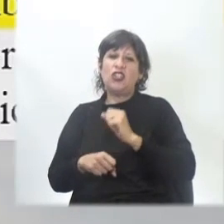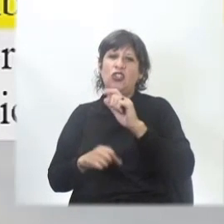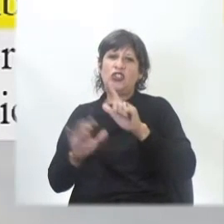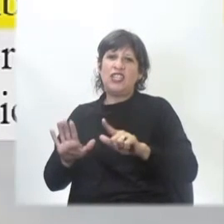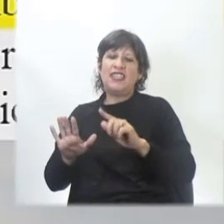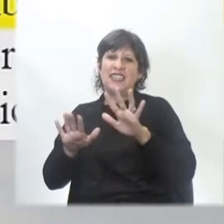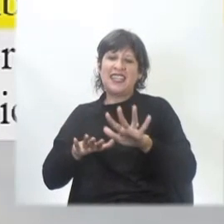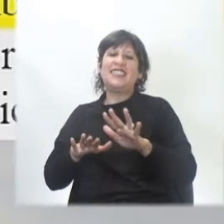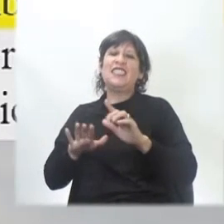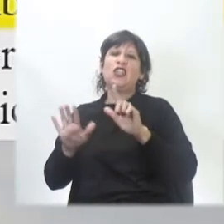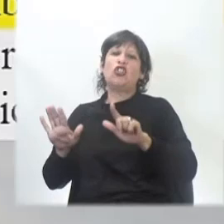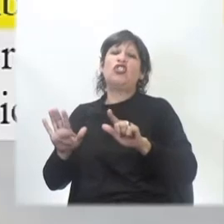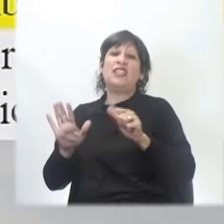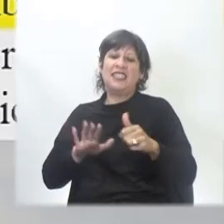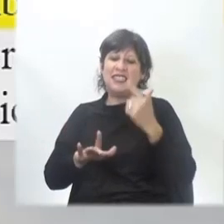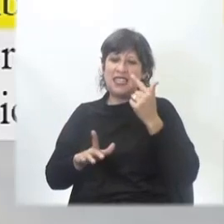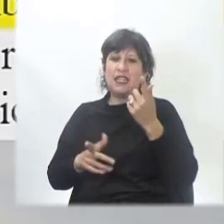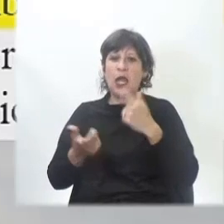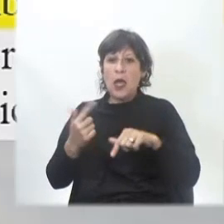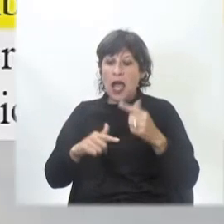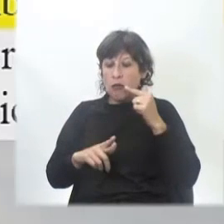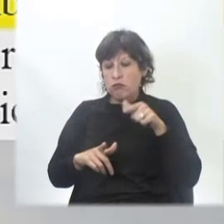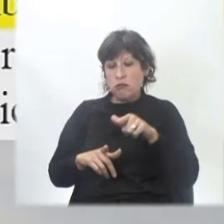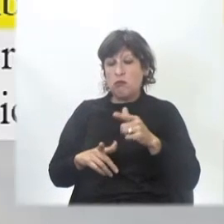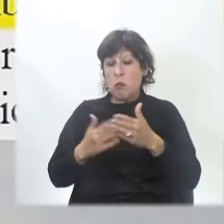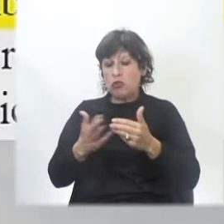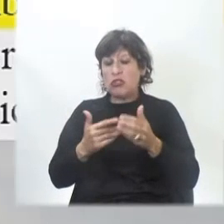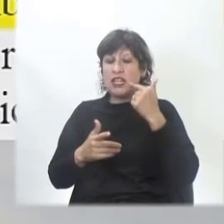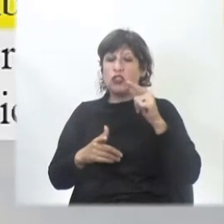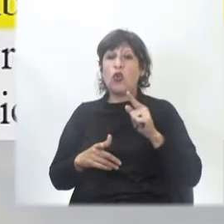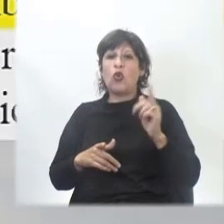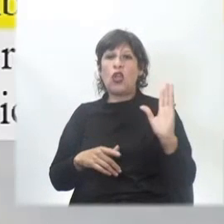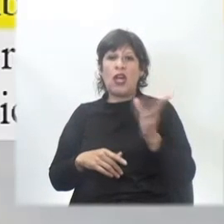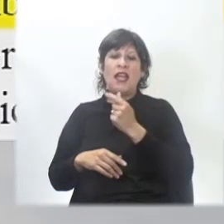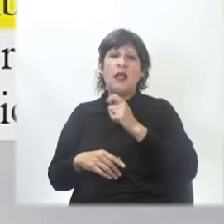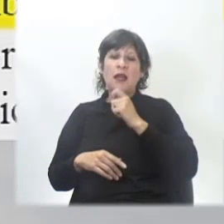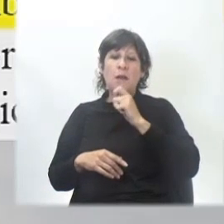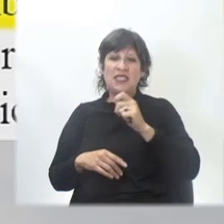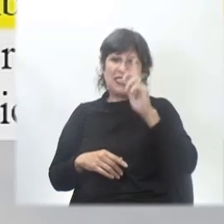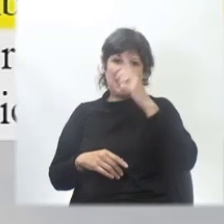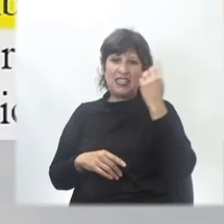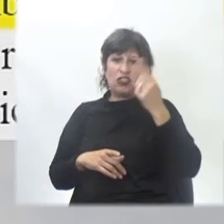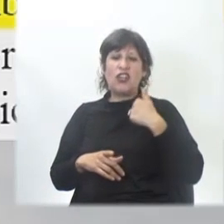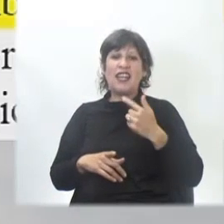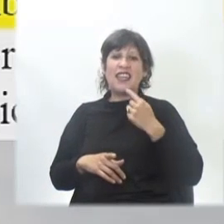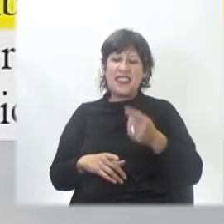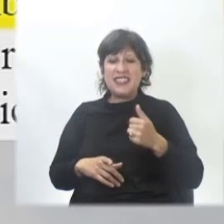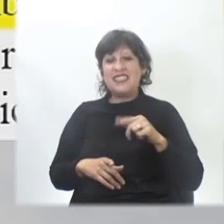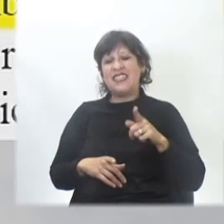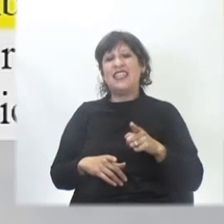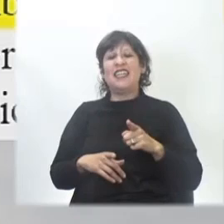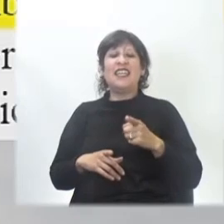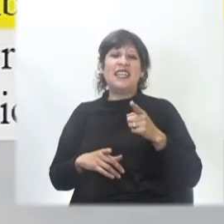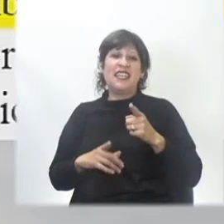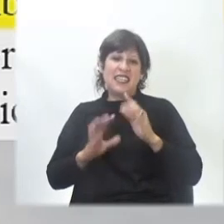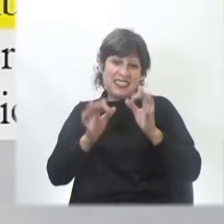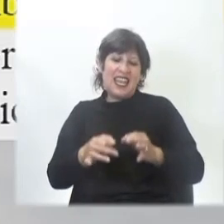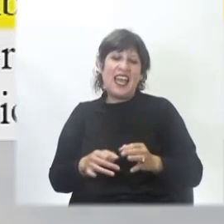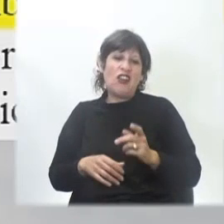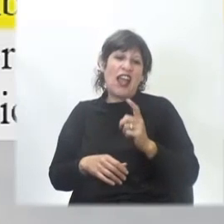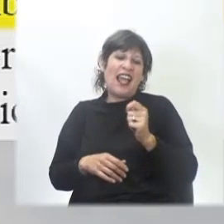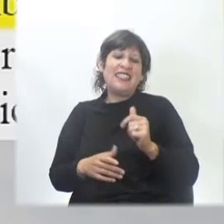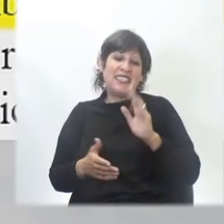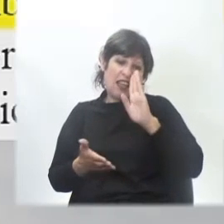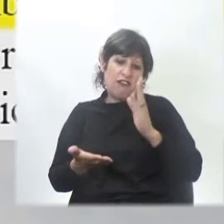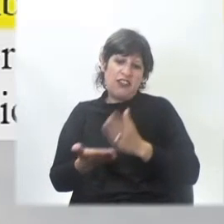pesar de que toda la prensa internacional dice que llegaron a casi que al final de su vida, porque estar